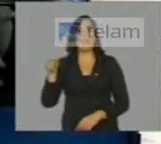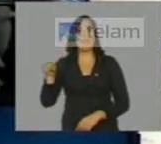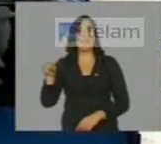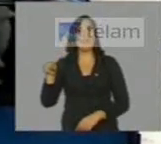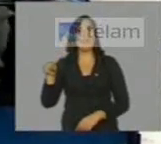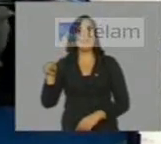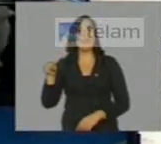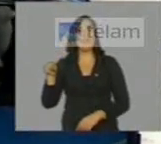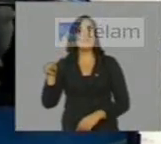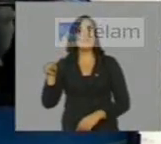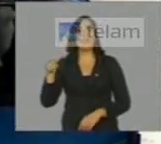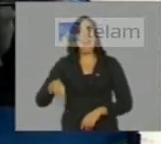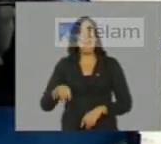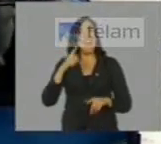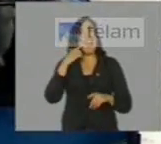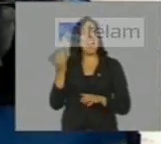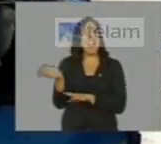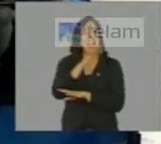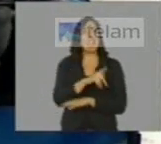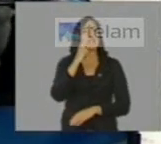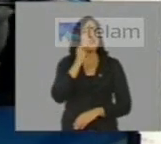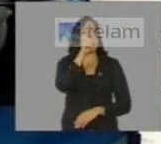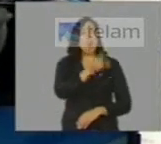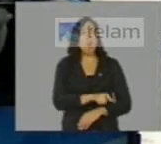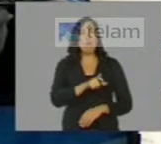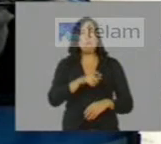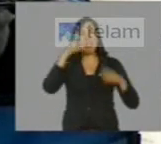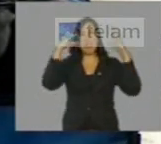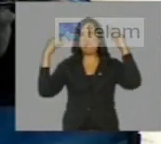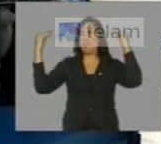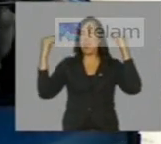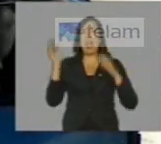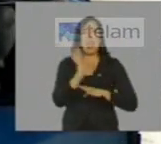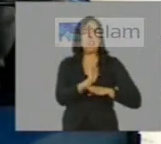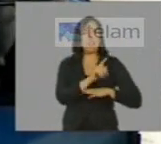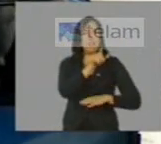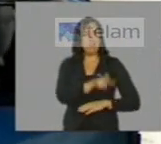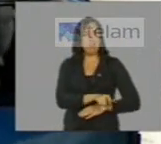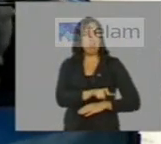recién, quien lo representaba en la ficción, en una muy buena ficción, debo reconocerlo,